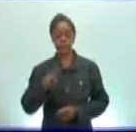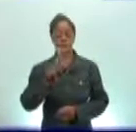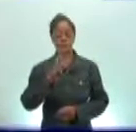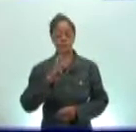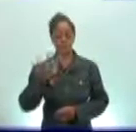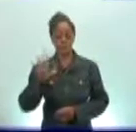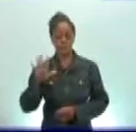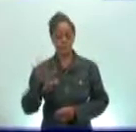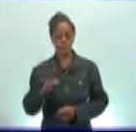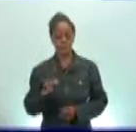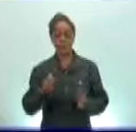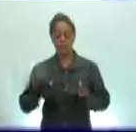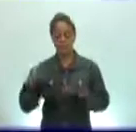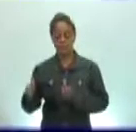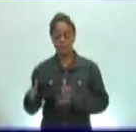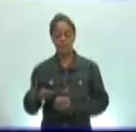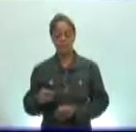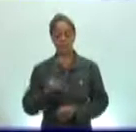1935 a